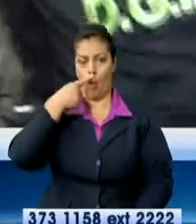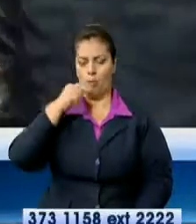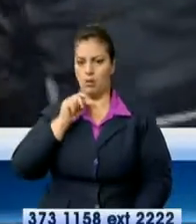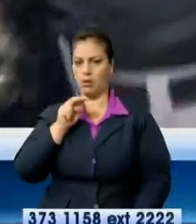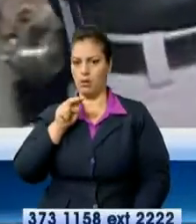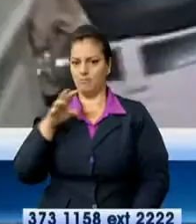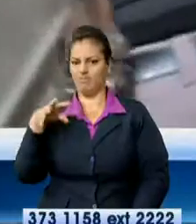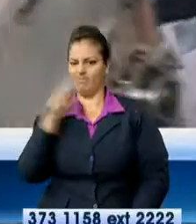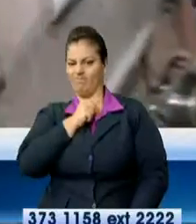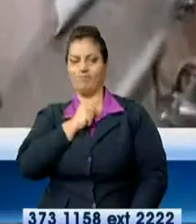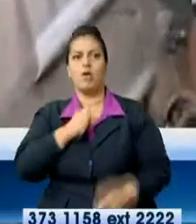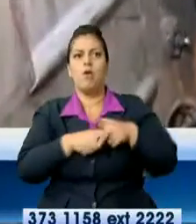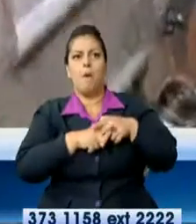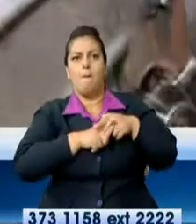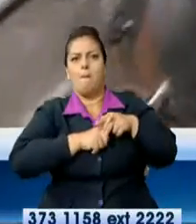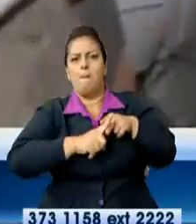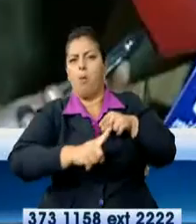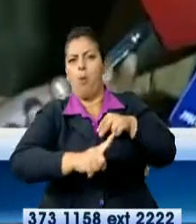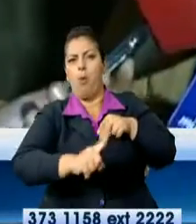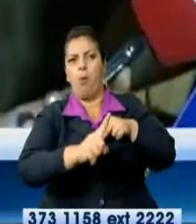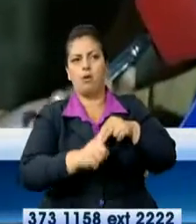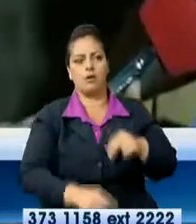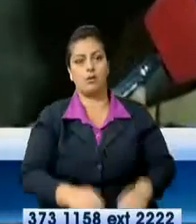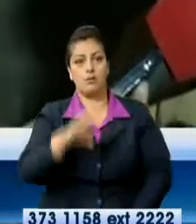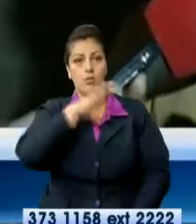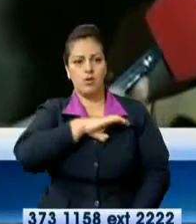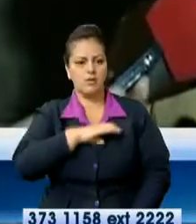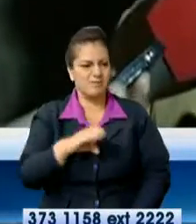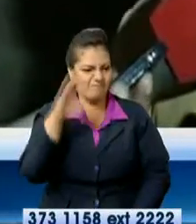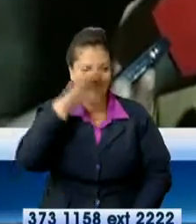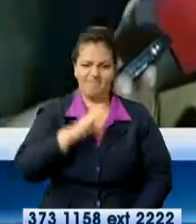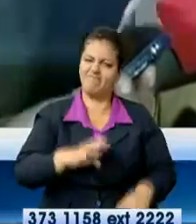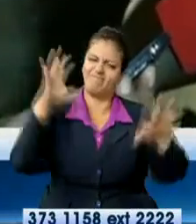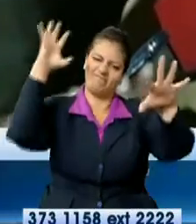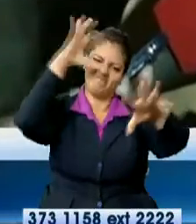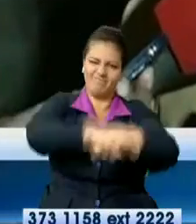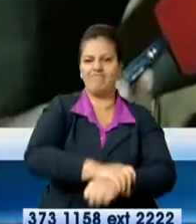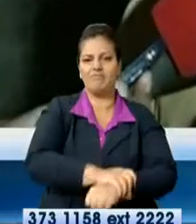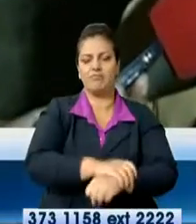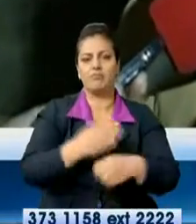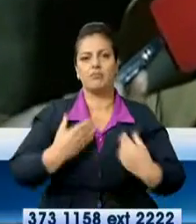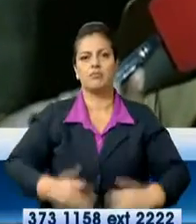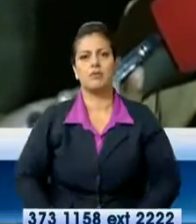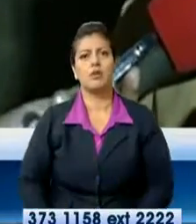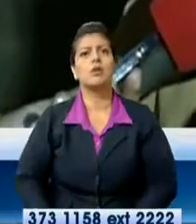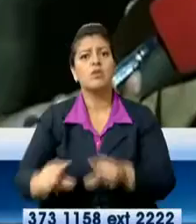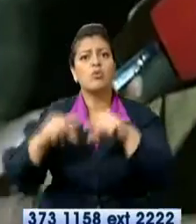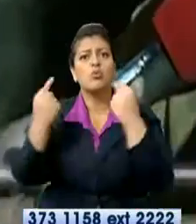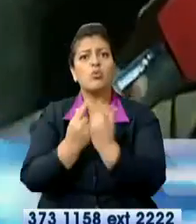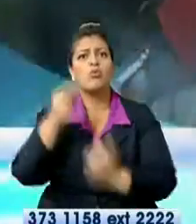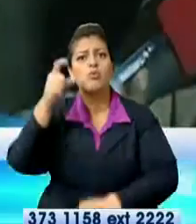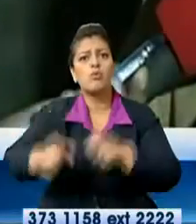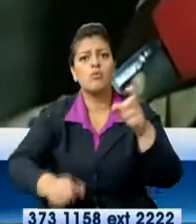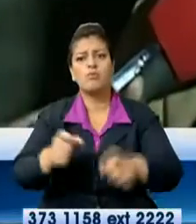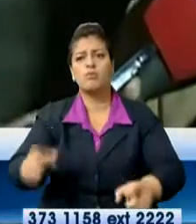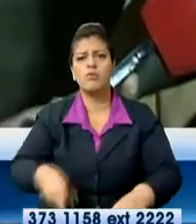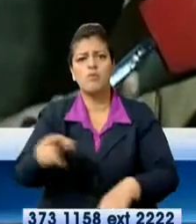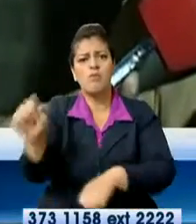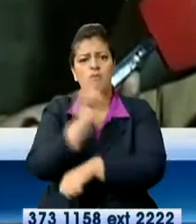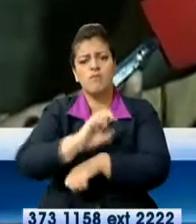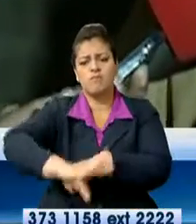pero finalmente los policías lo ubicaron. Una organización delictiva que se encargaba de sustraerse vehículos,